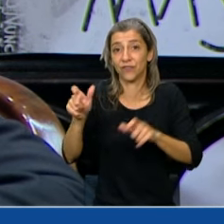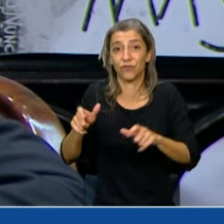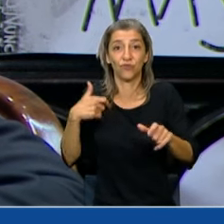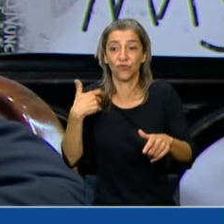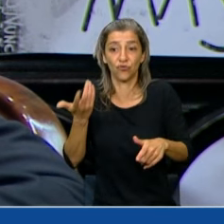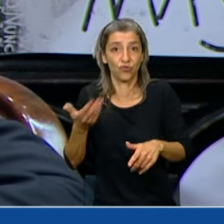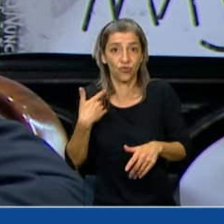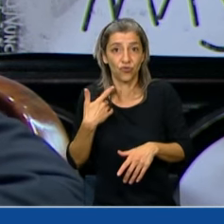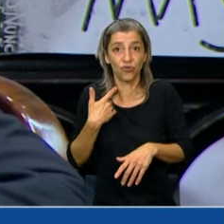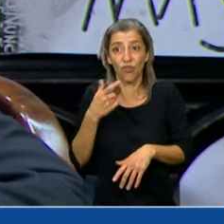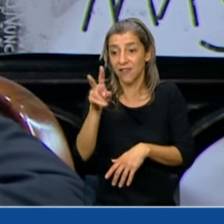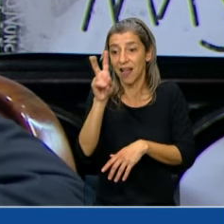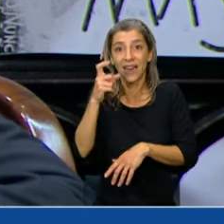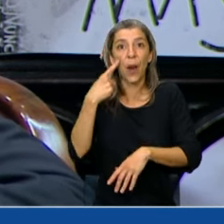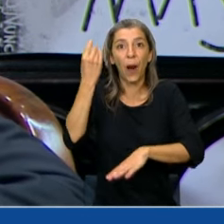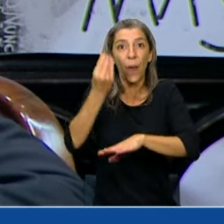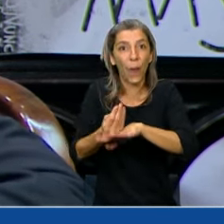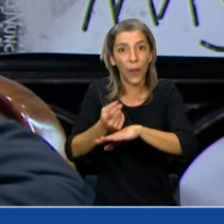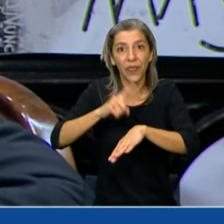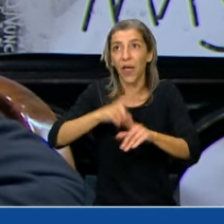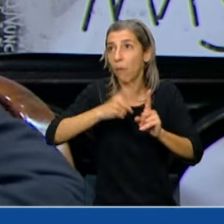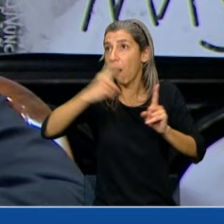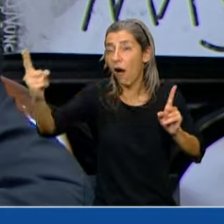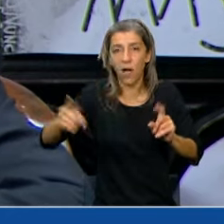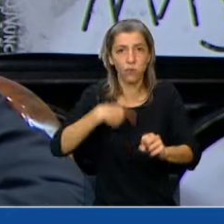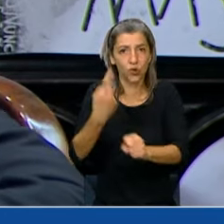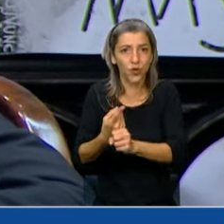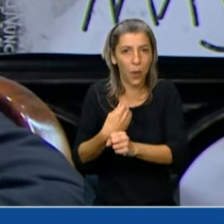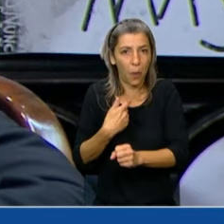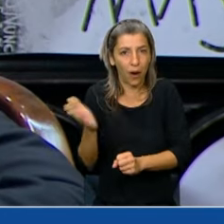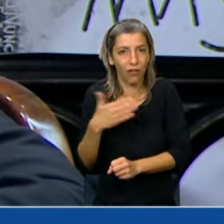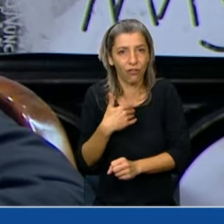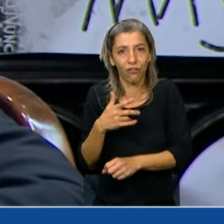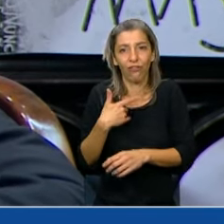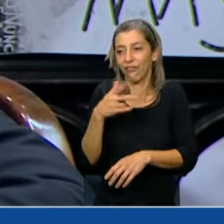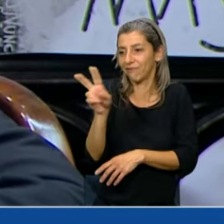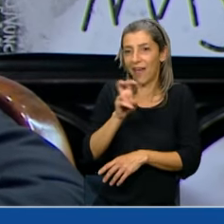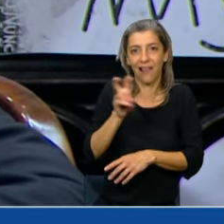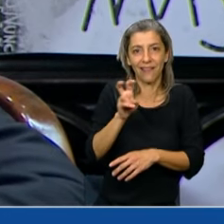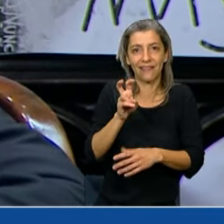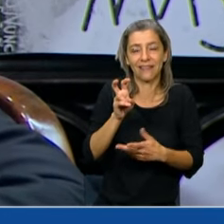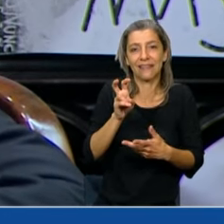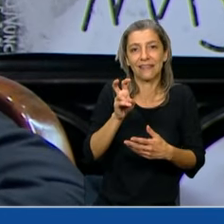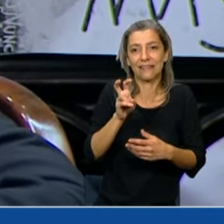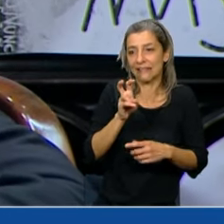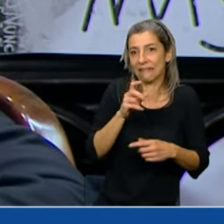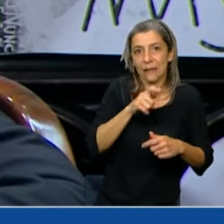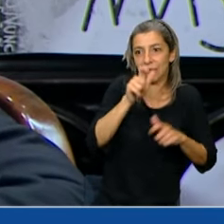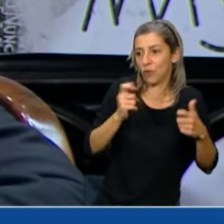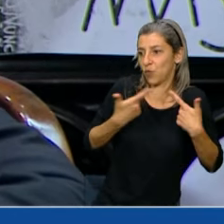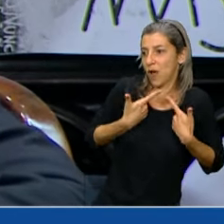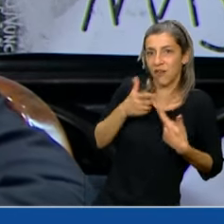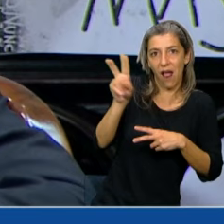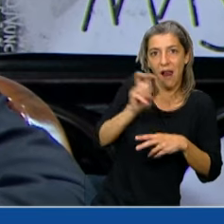al alquiler para vivienda hay que de alguna manera incentivar